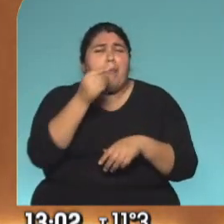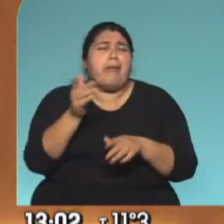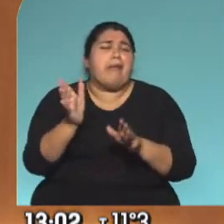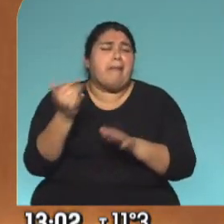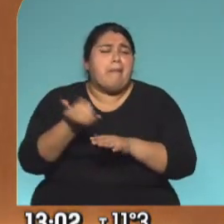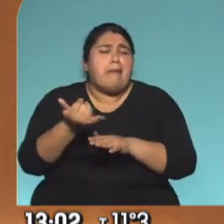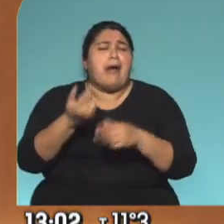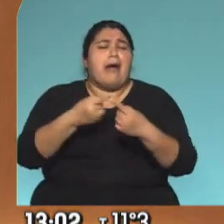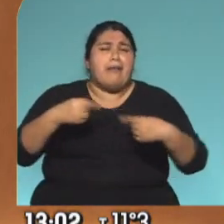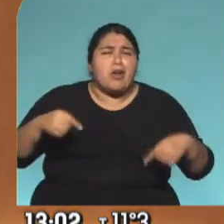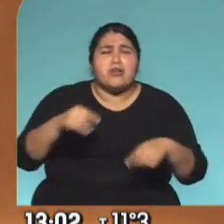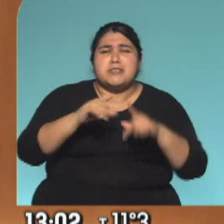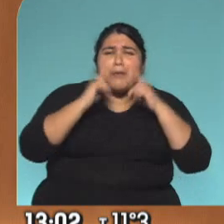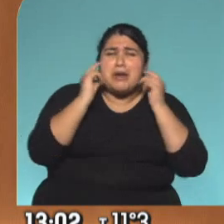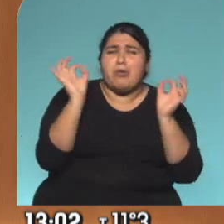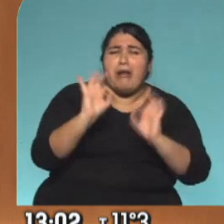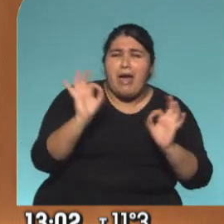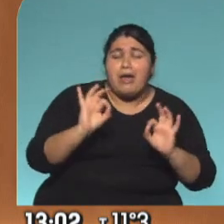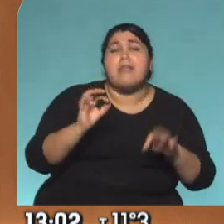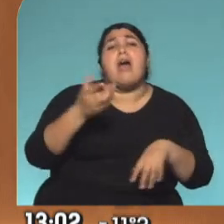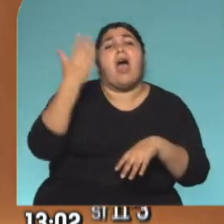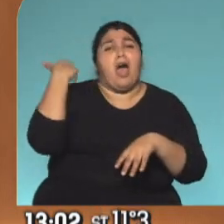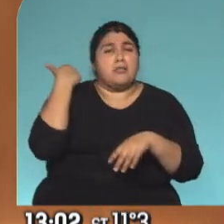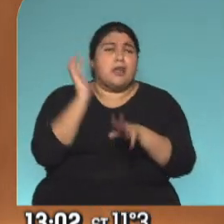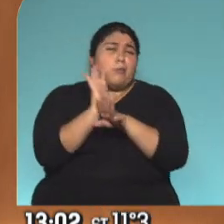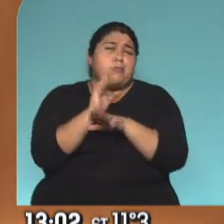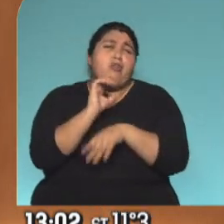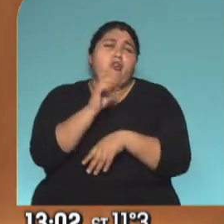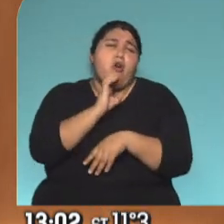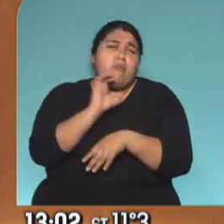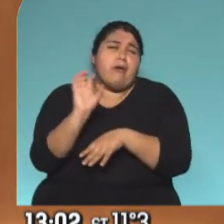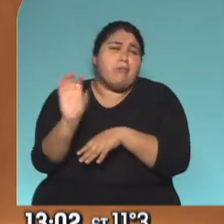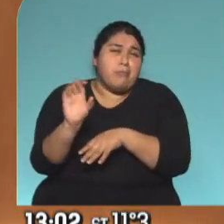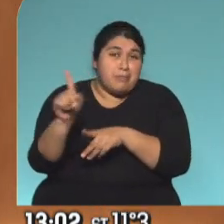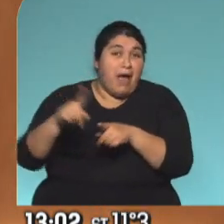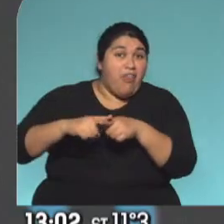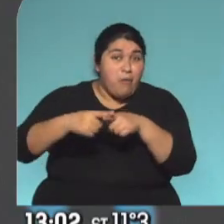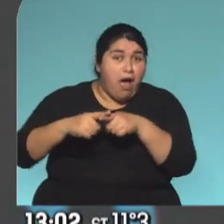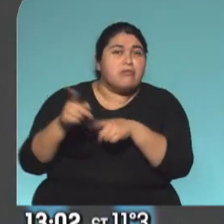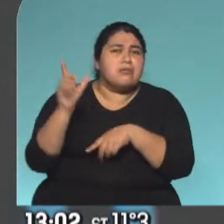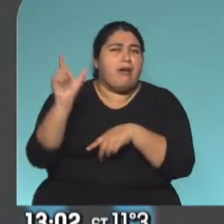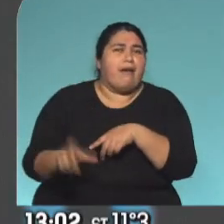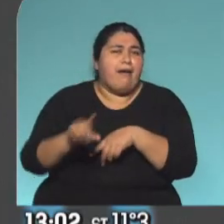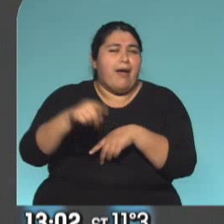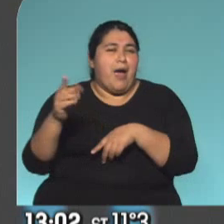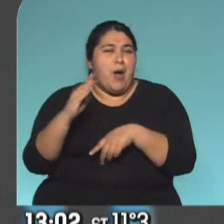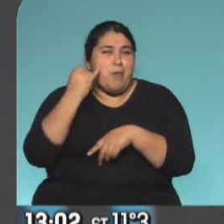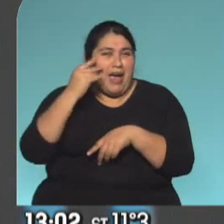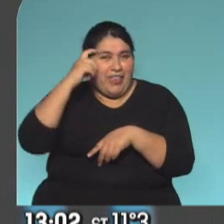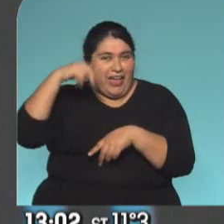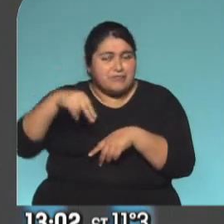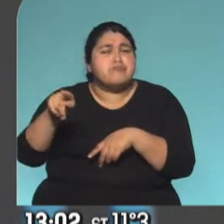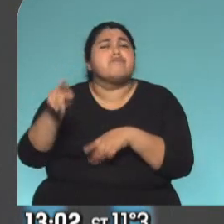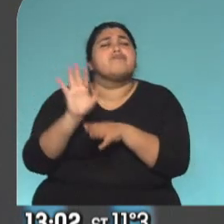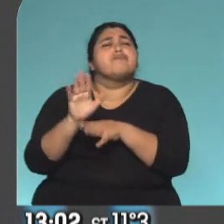se expuso, cuando no usó barbijo, incluso se burló a Ghislaine de Biden en el debate por eso. Sí, se burló de Biden, se burló, decía